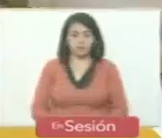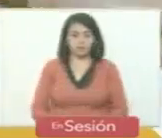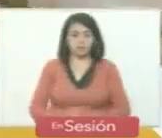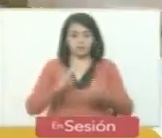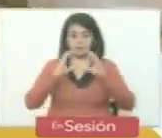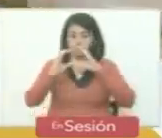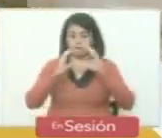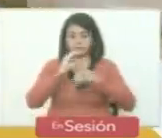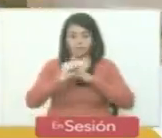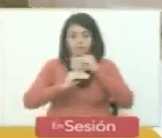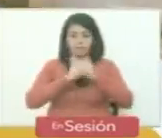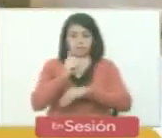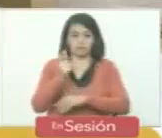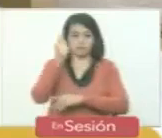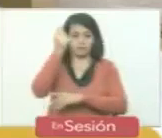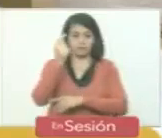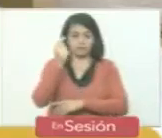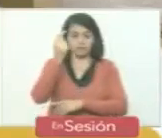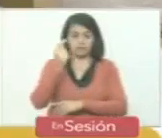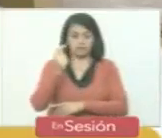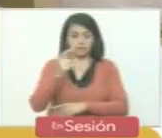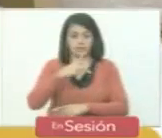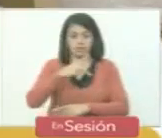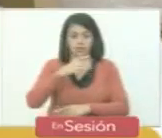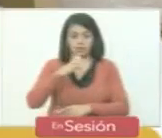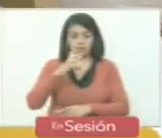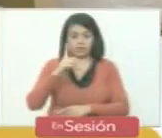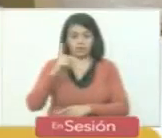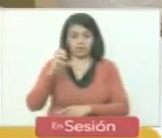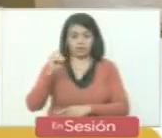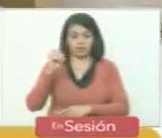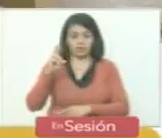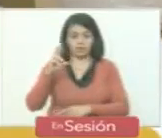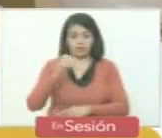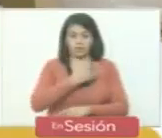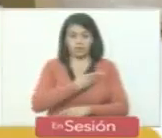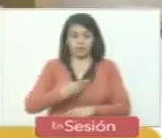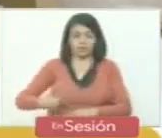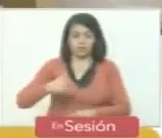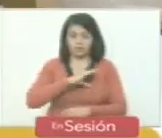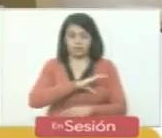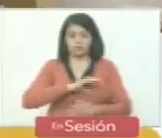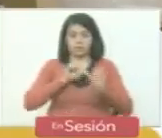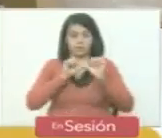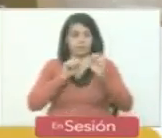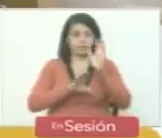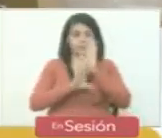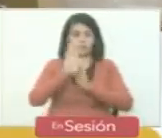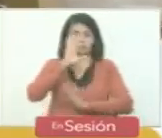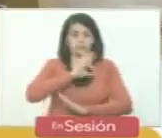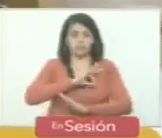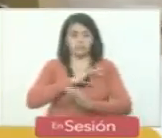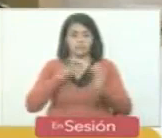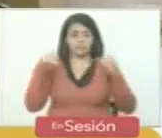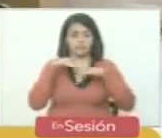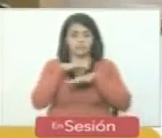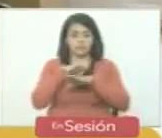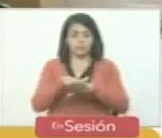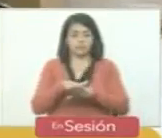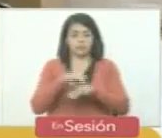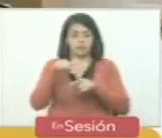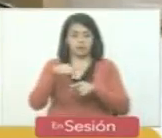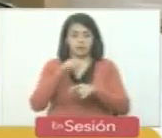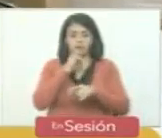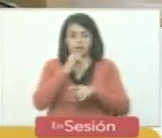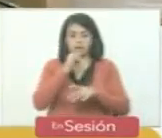Comunicación suscrita por el diputado Pedro Infante, presidente de la Comisión Permanente de Desarrollo Social Integral, mediante la